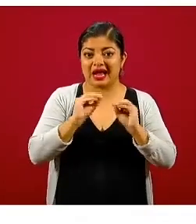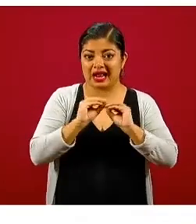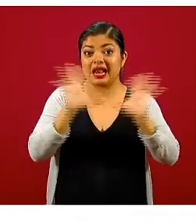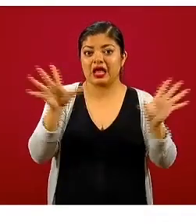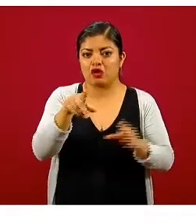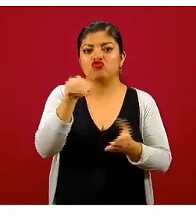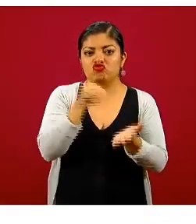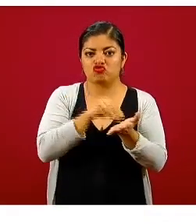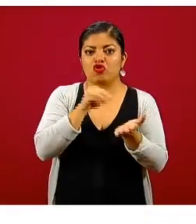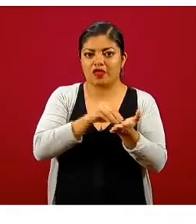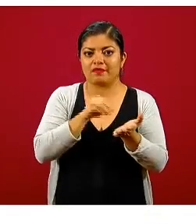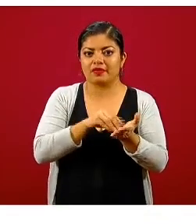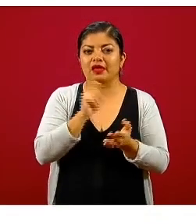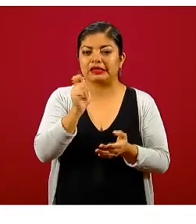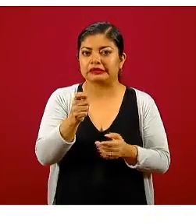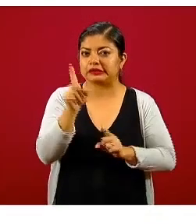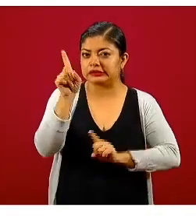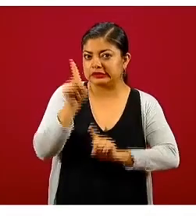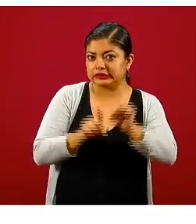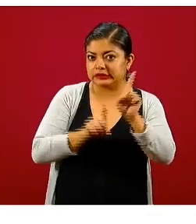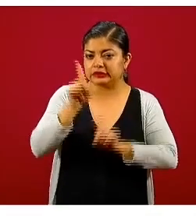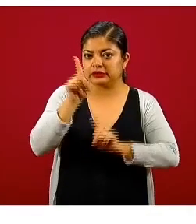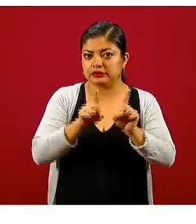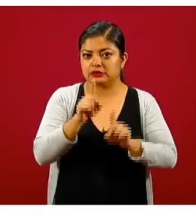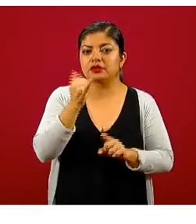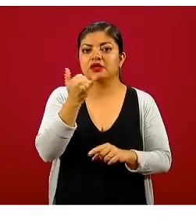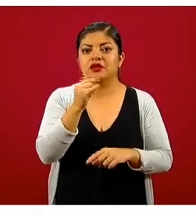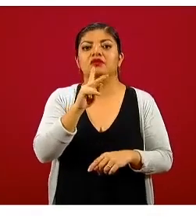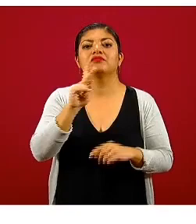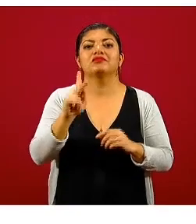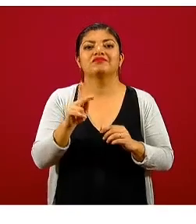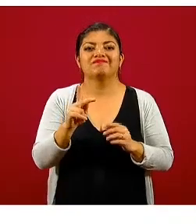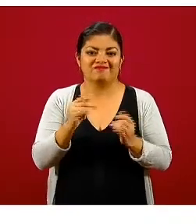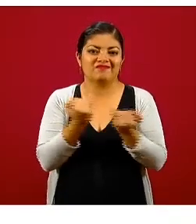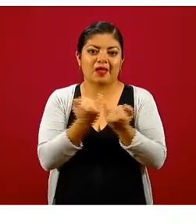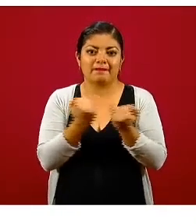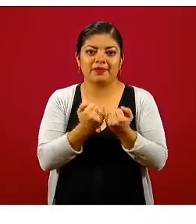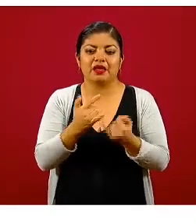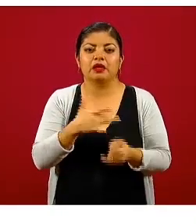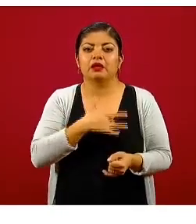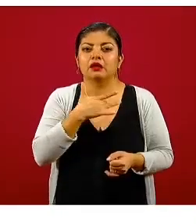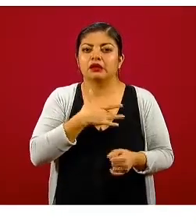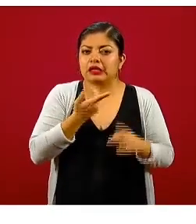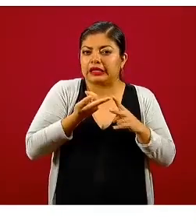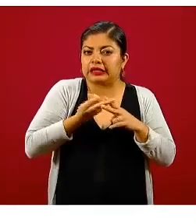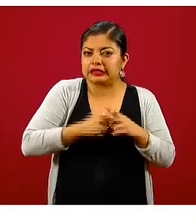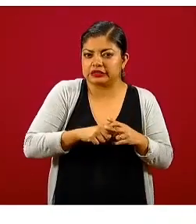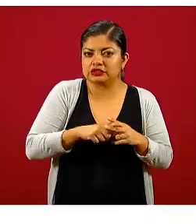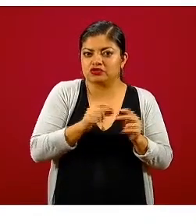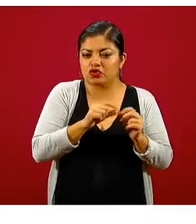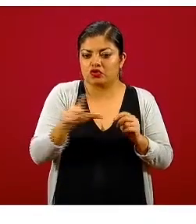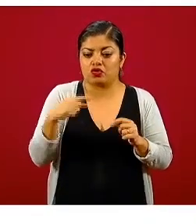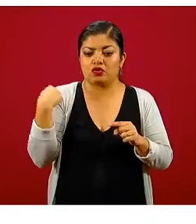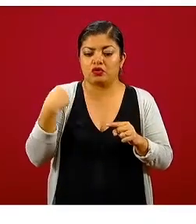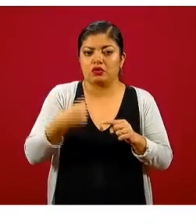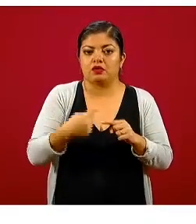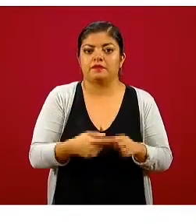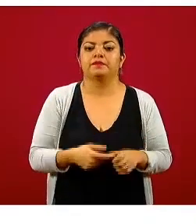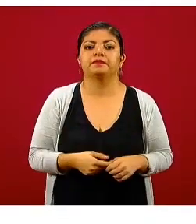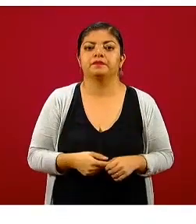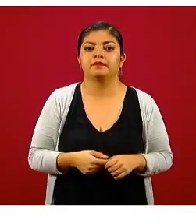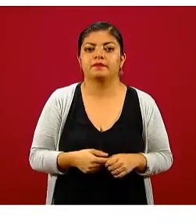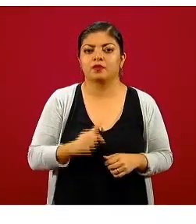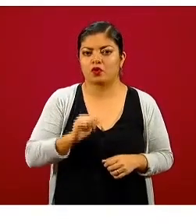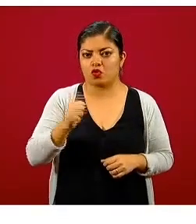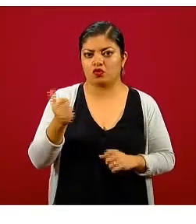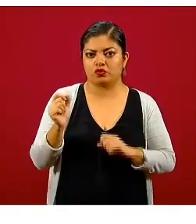todavía están como sospechosas y que además se acumulan también por fecha de inicio de síntomas en los últimos días. En la